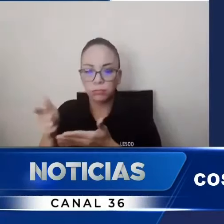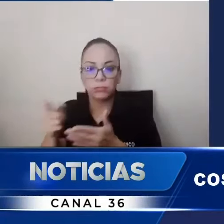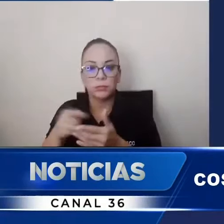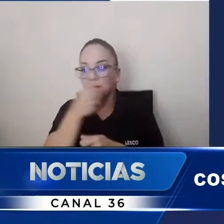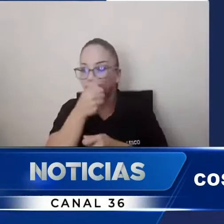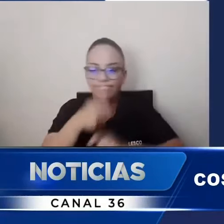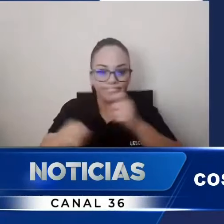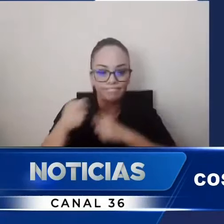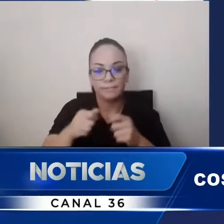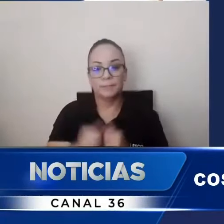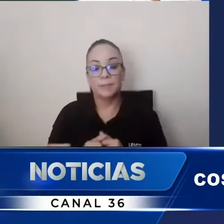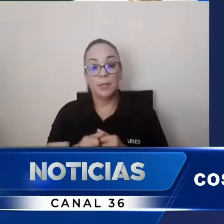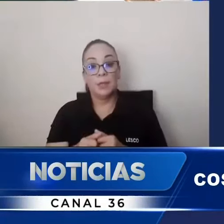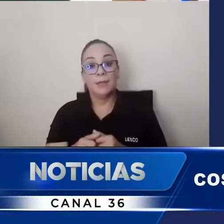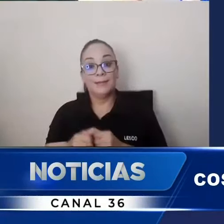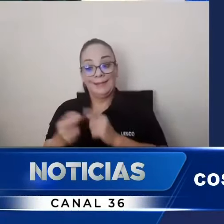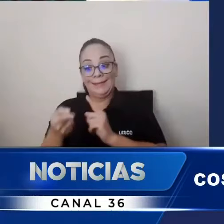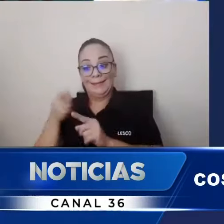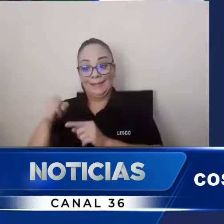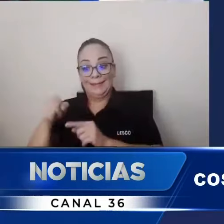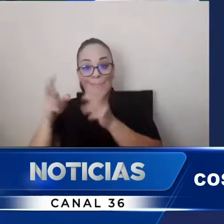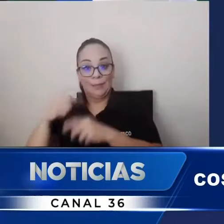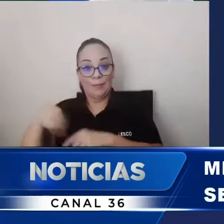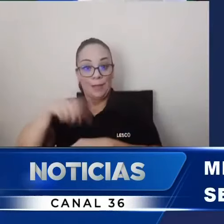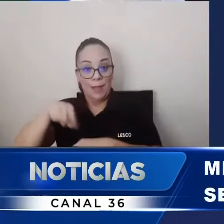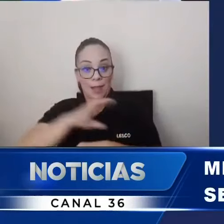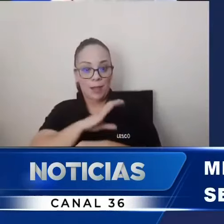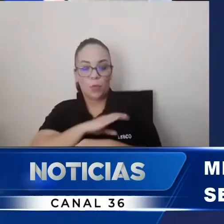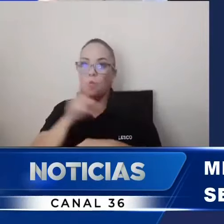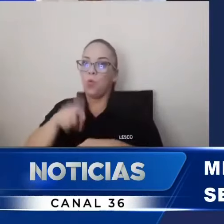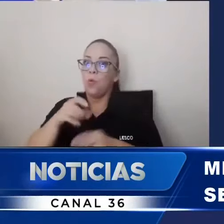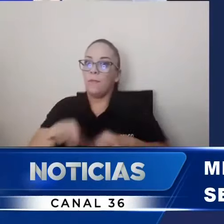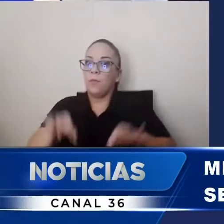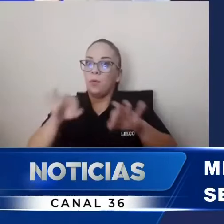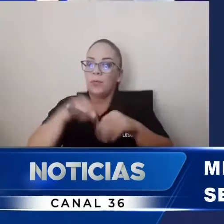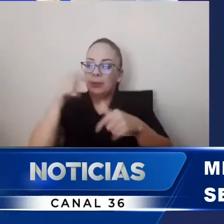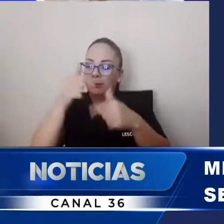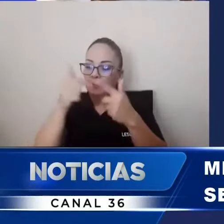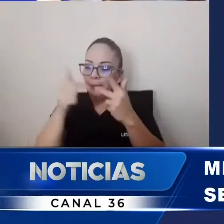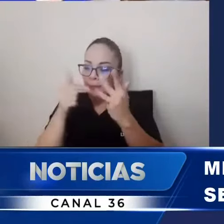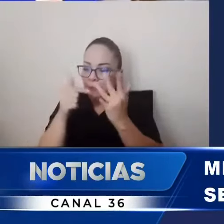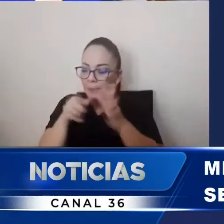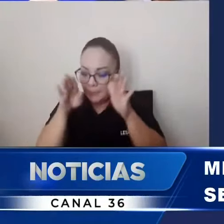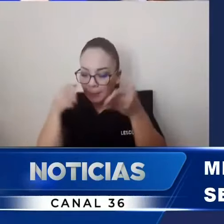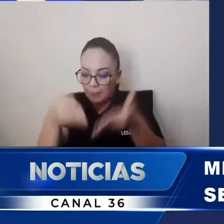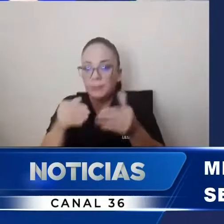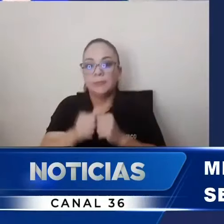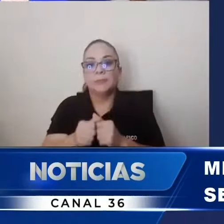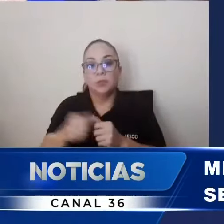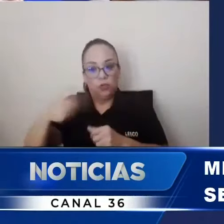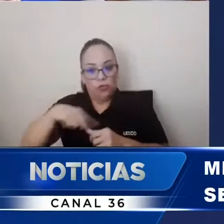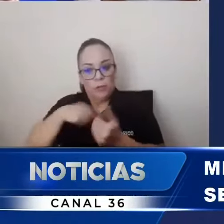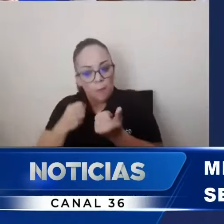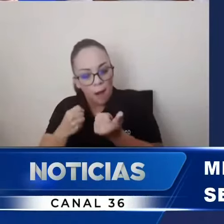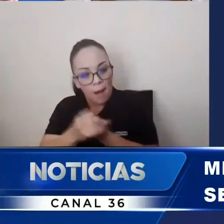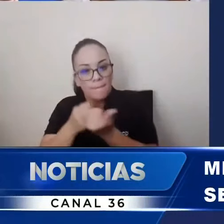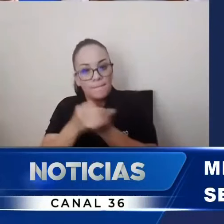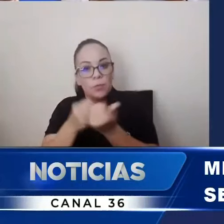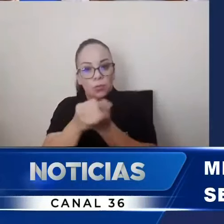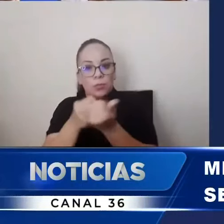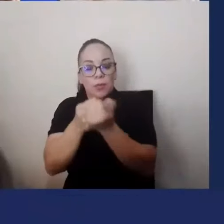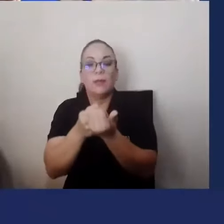hay labores importantísimas que hacer y a las que tenemos que apoyar con la máxima intensidad desde las